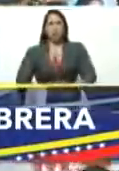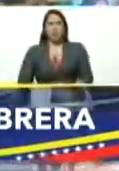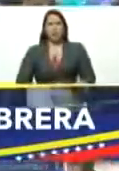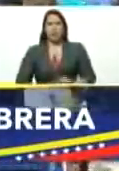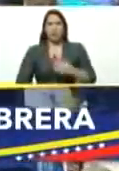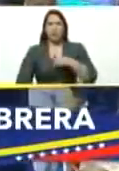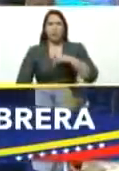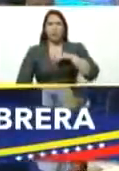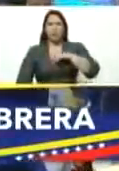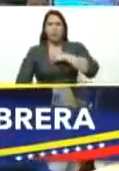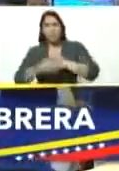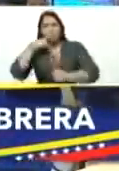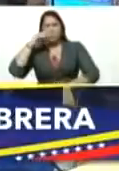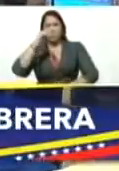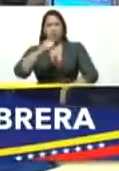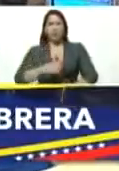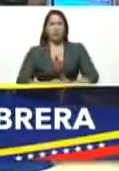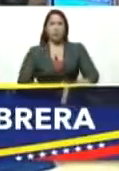me conoce